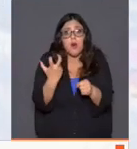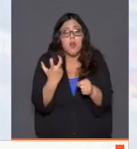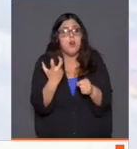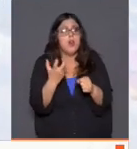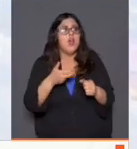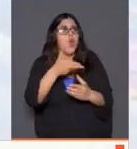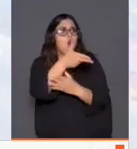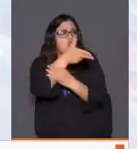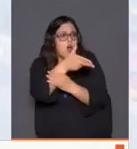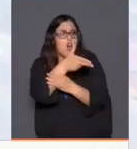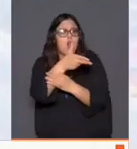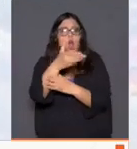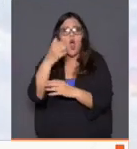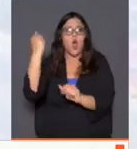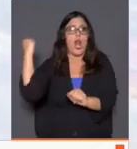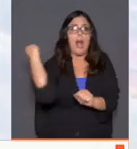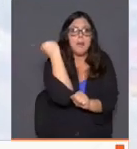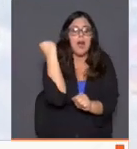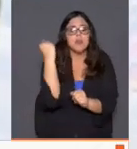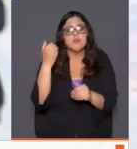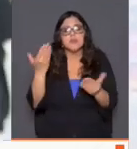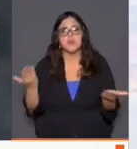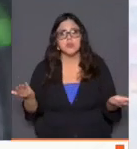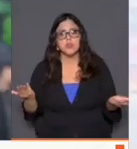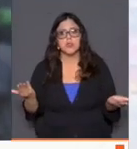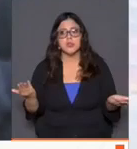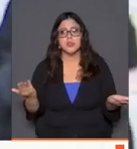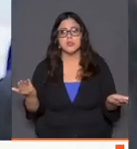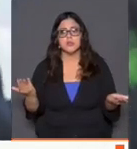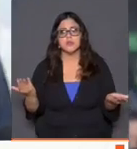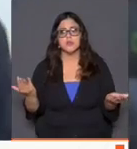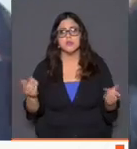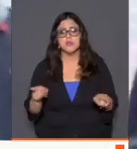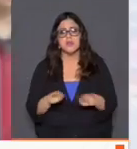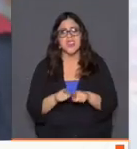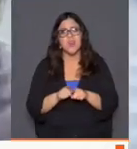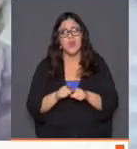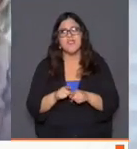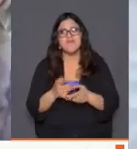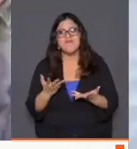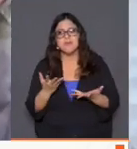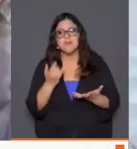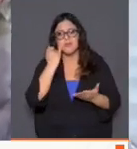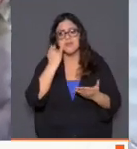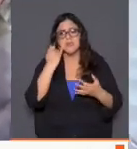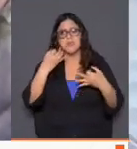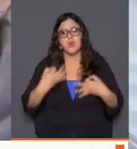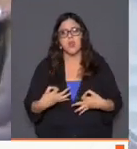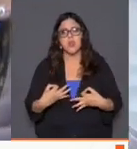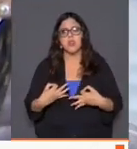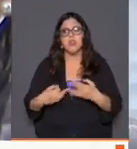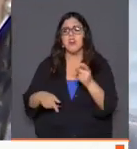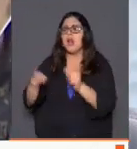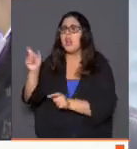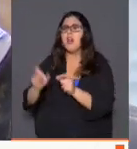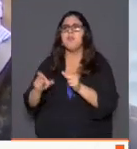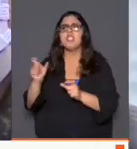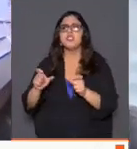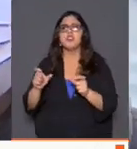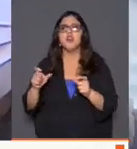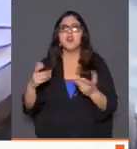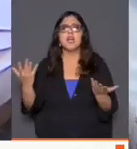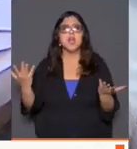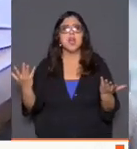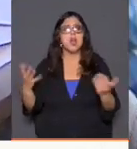¿cierto? Entonces, por lo tanto, uno anda con una cierta inseguridad. La cosa, los gallos traen al tiro y al otro día,